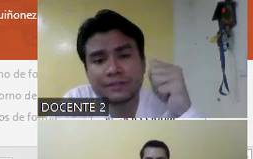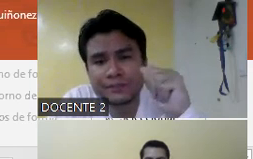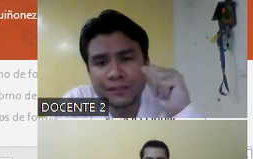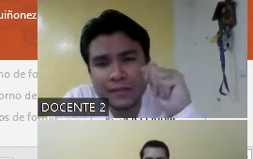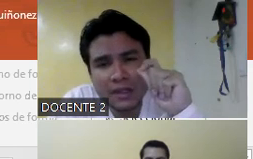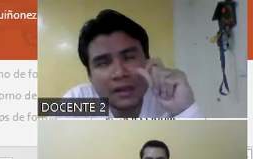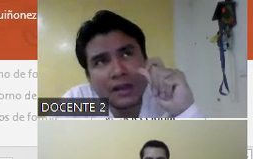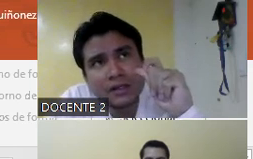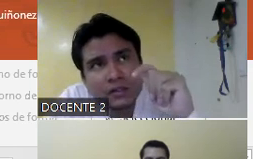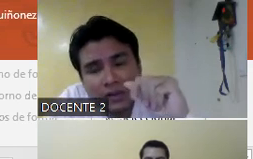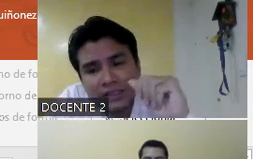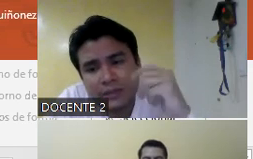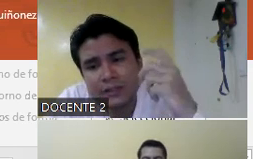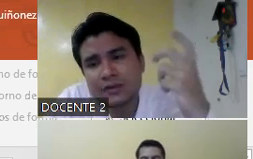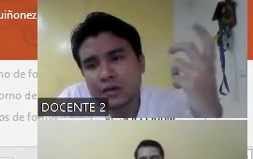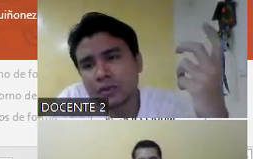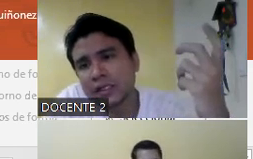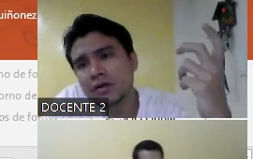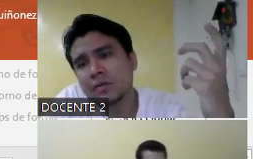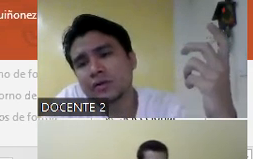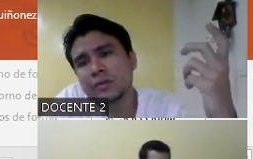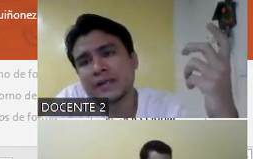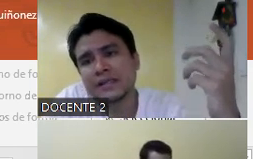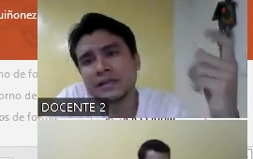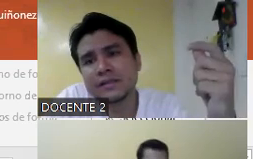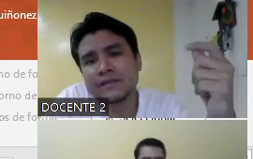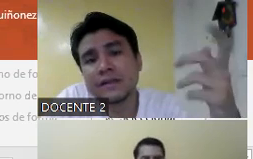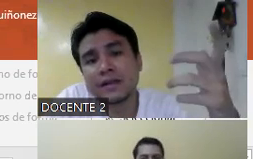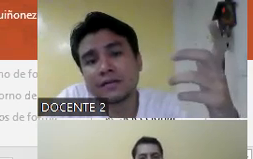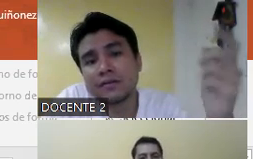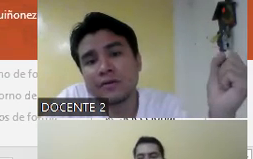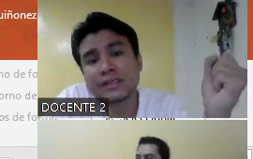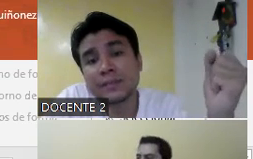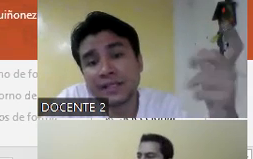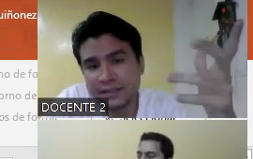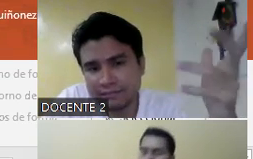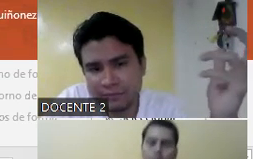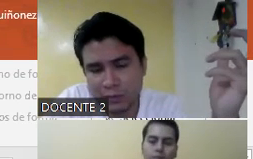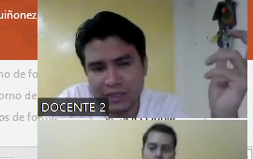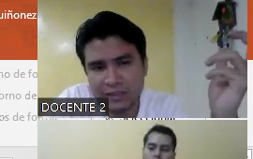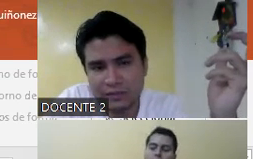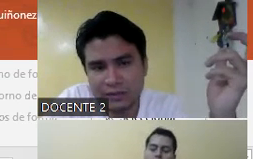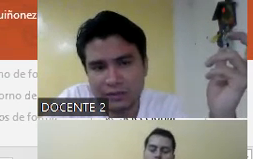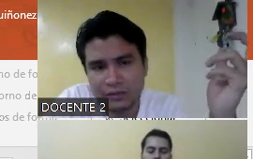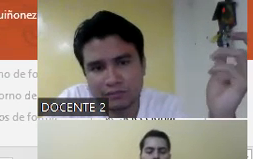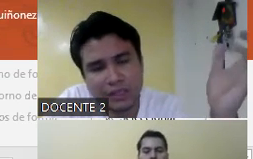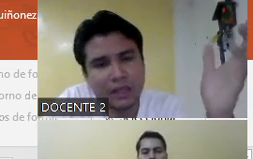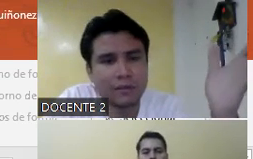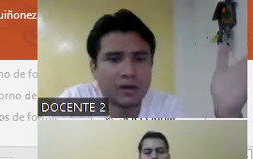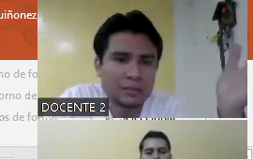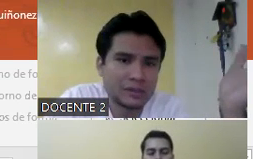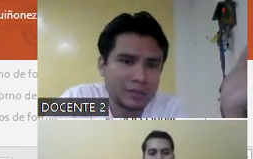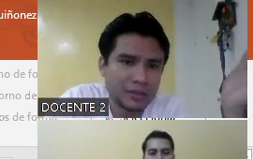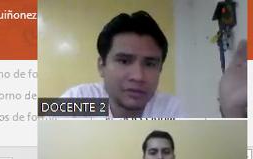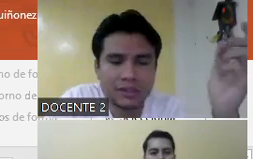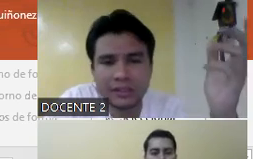definitorias, son las expresiones como tal de cómo nuestros pacientes definen o o expresan cualquier situación, ¿no?